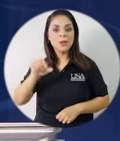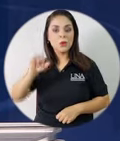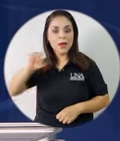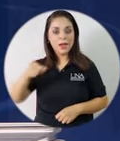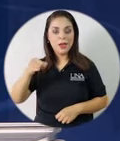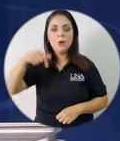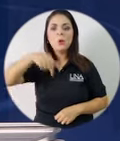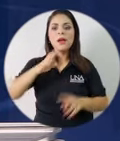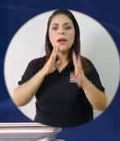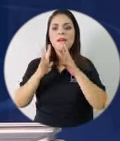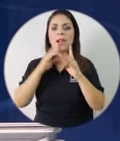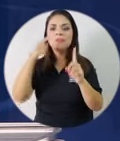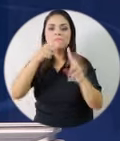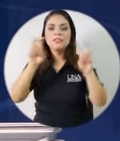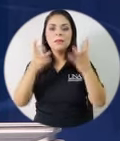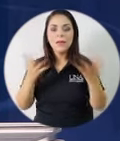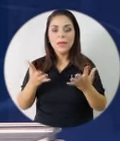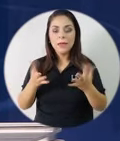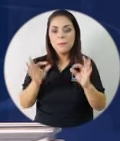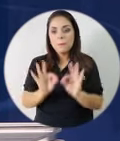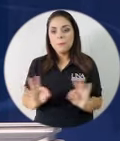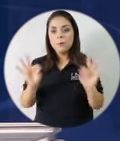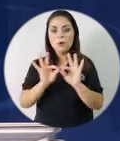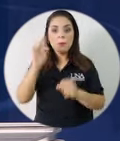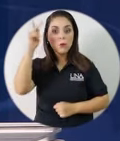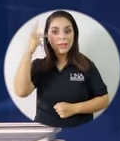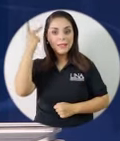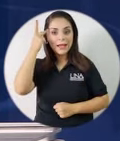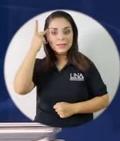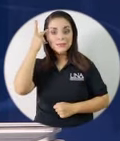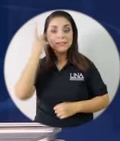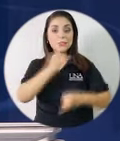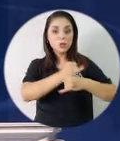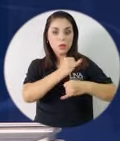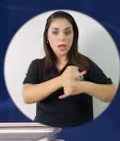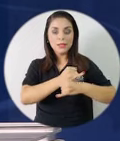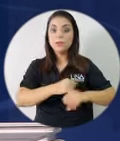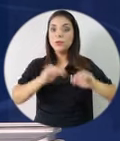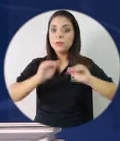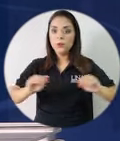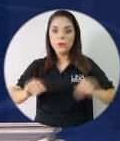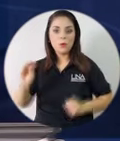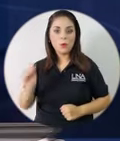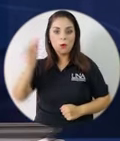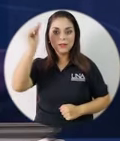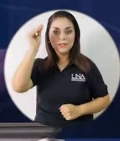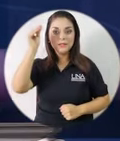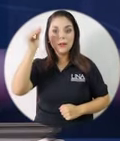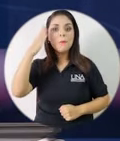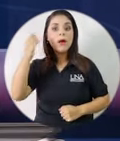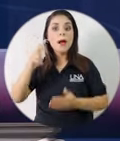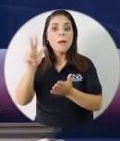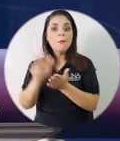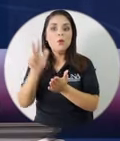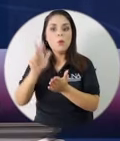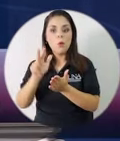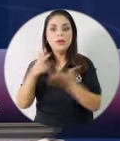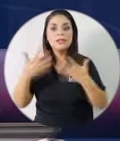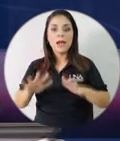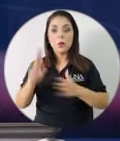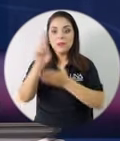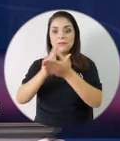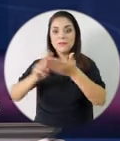hablar sobre la importancia de las políticas institucionales en niñez y adolescencia, en el marco de la aprobación por parte de la Universidad Nacional